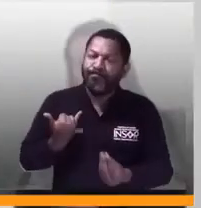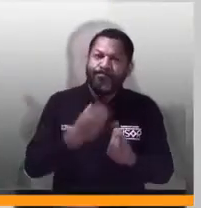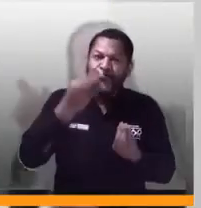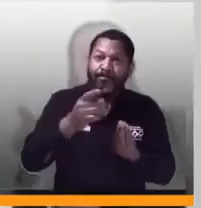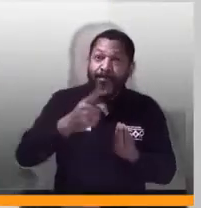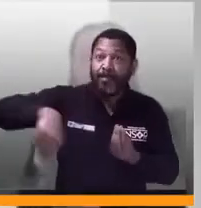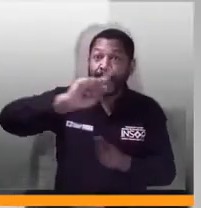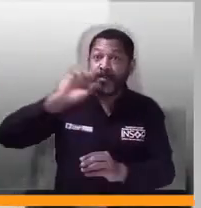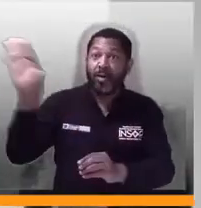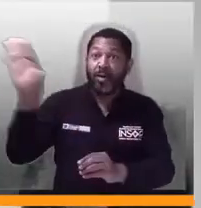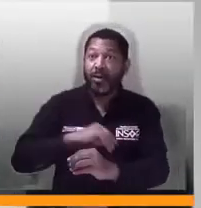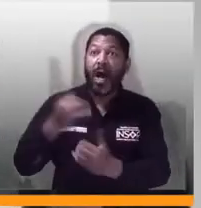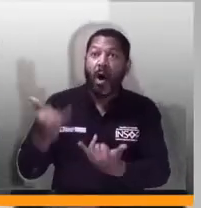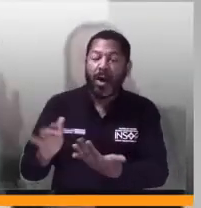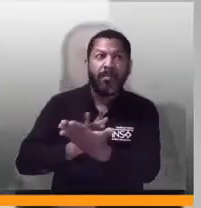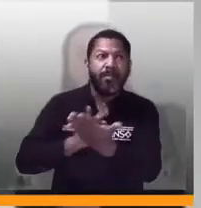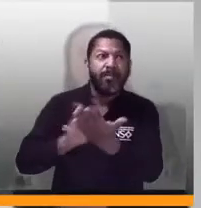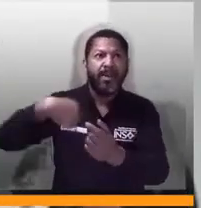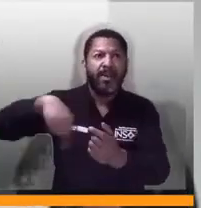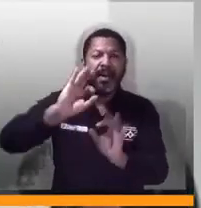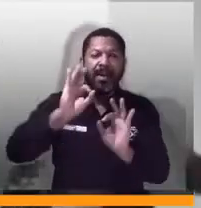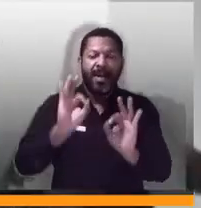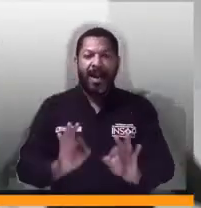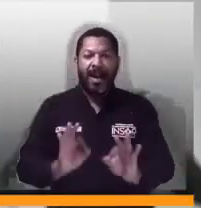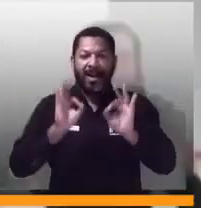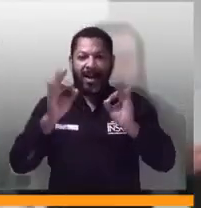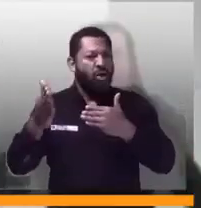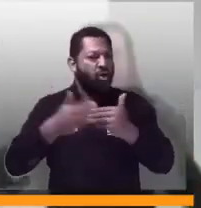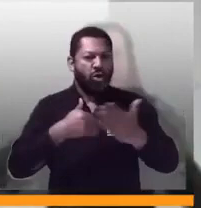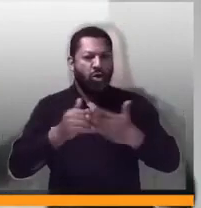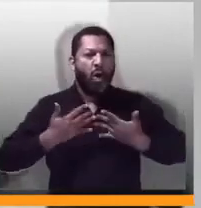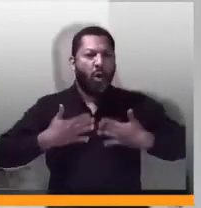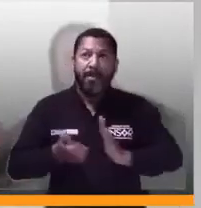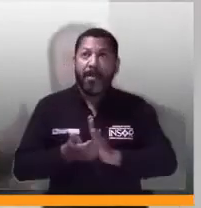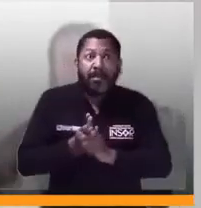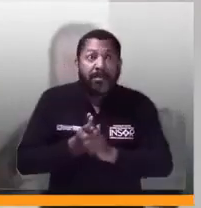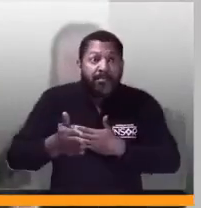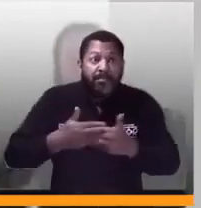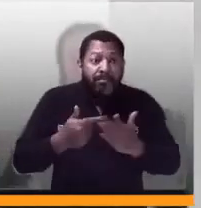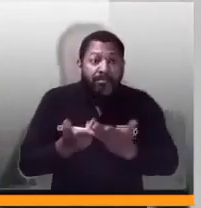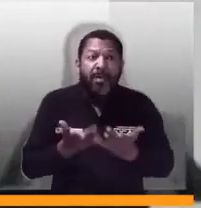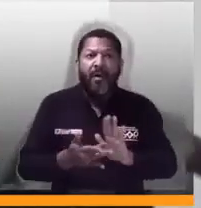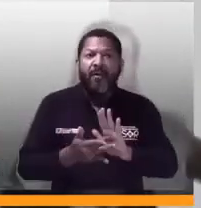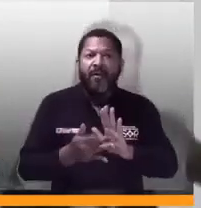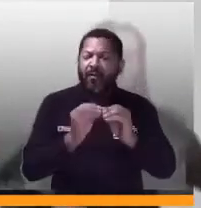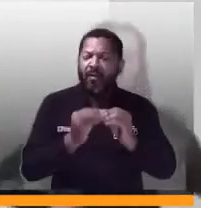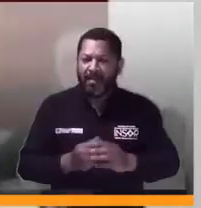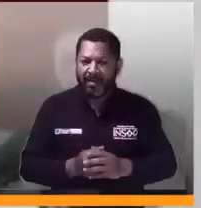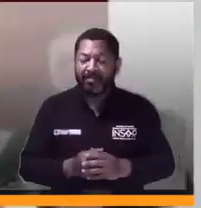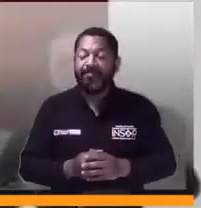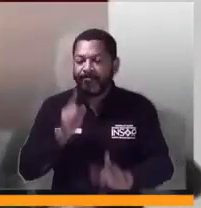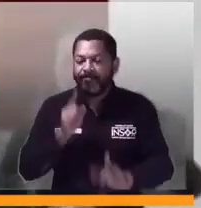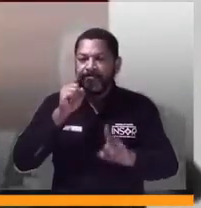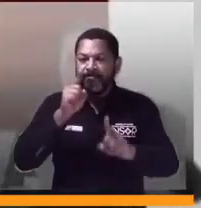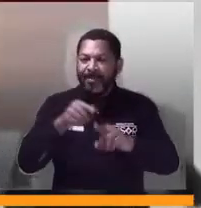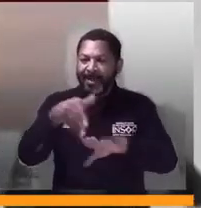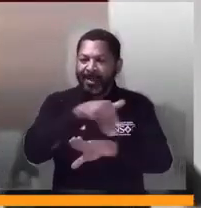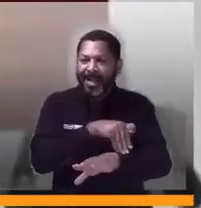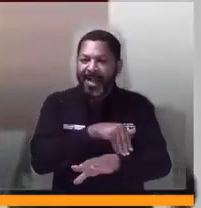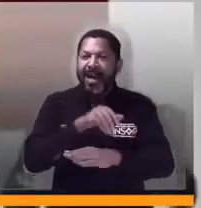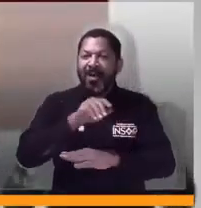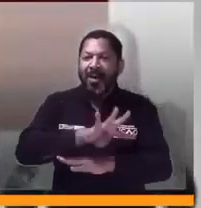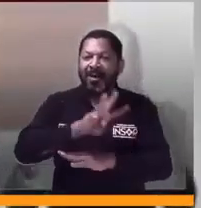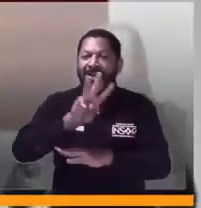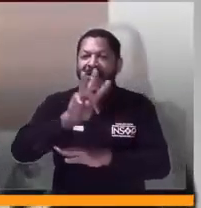sino dinamizó, es fundamental para hablar de calidad, no importando la metodología, la modalidad. Y creo que de eso se abordaron en más